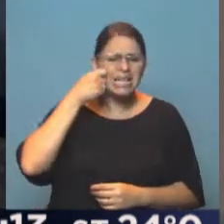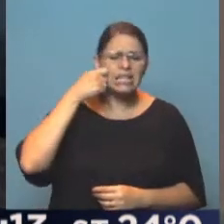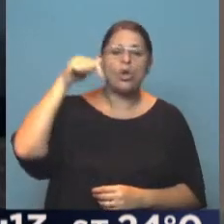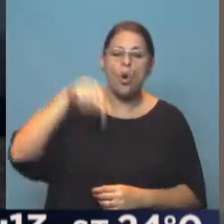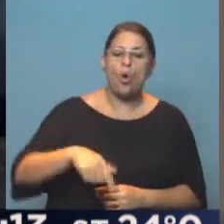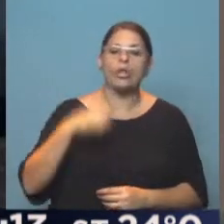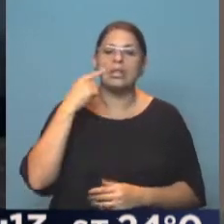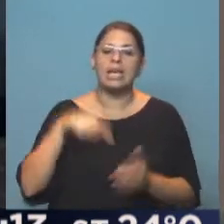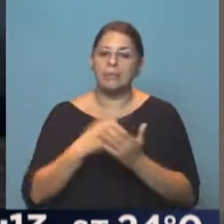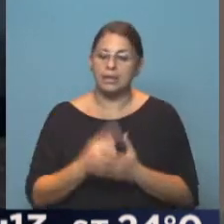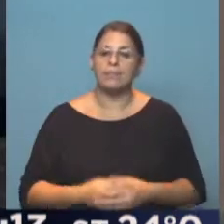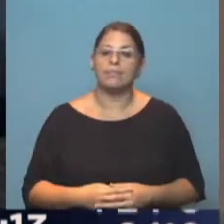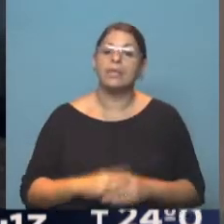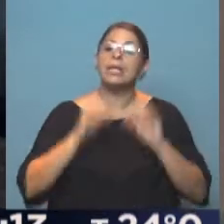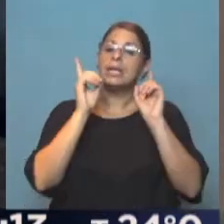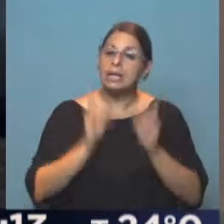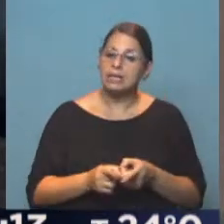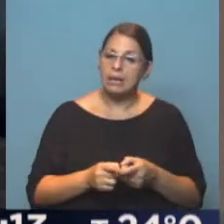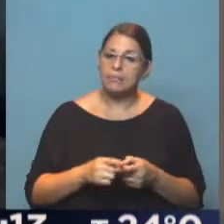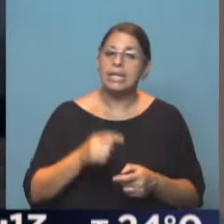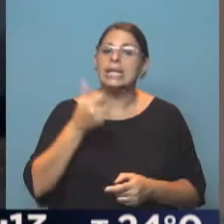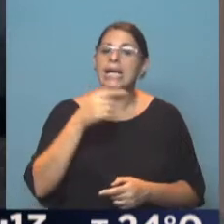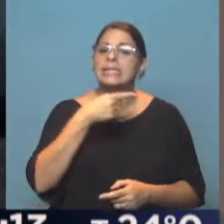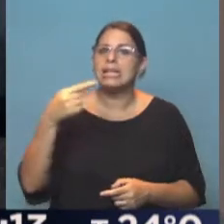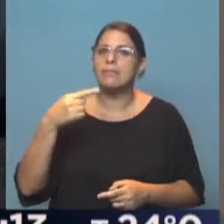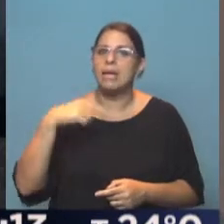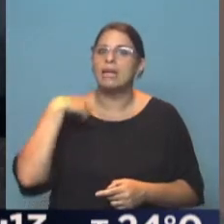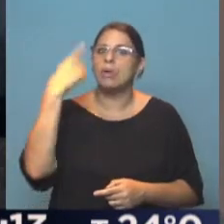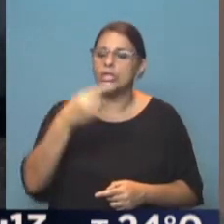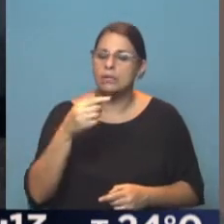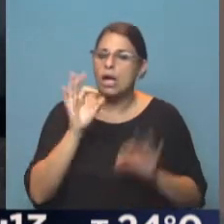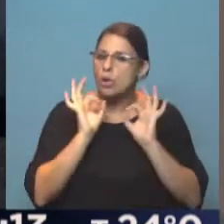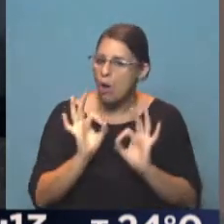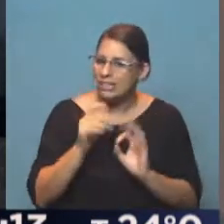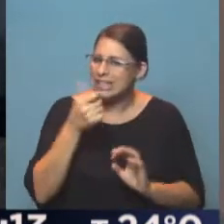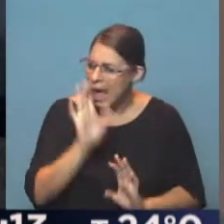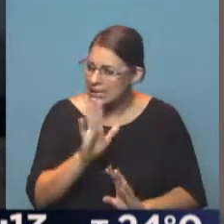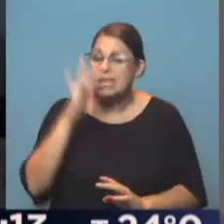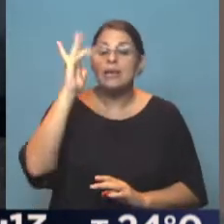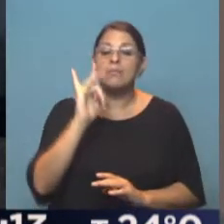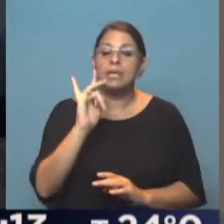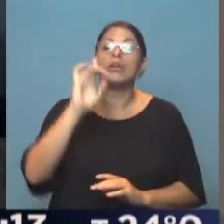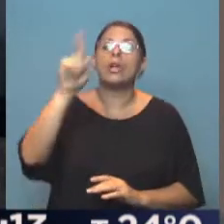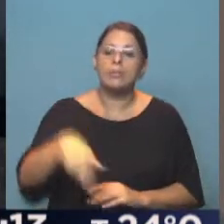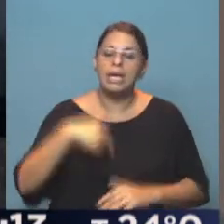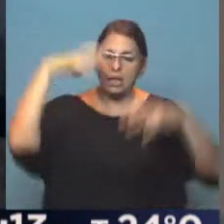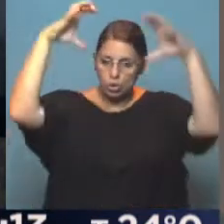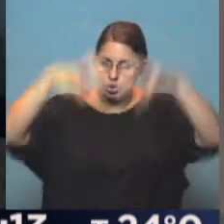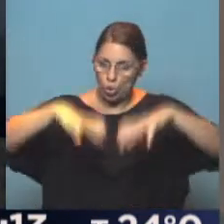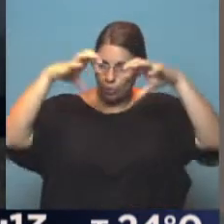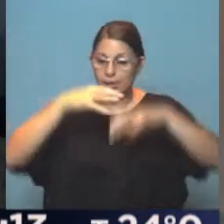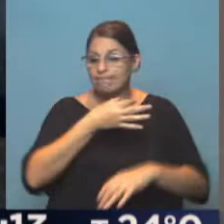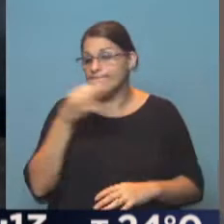la jornada y también va a estar muy agradable casi toda la semana. ¿Por qué digo casi? Porque el miércoles van a venir las precipitaciones, así